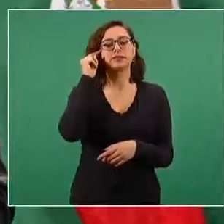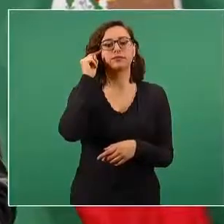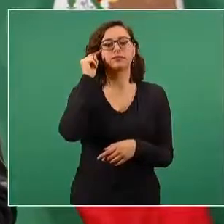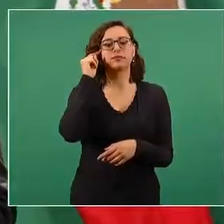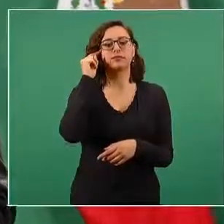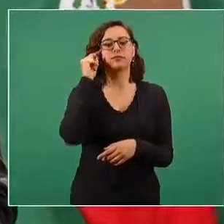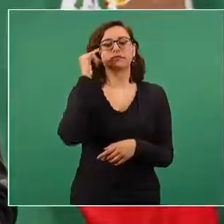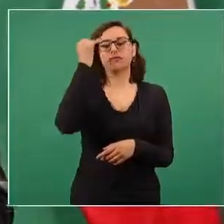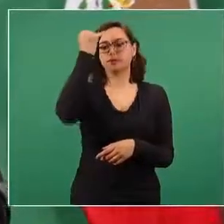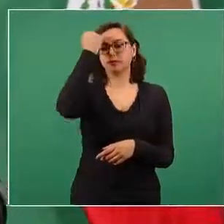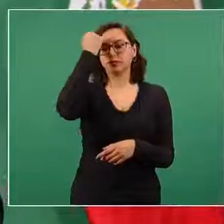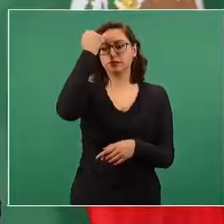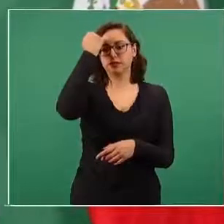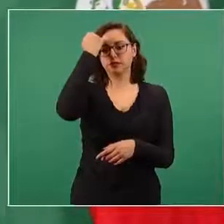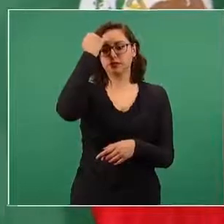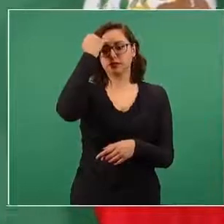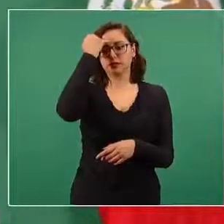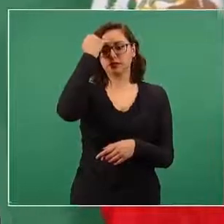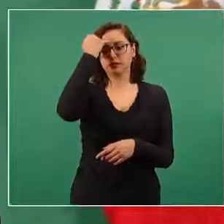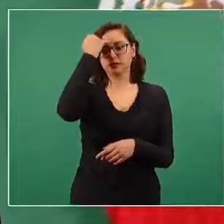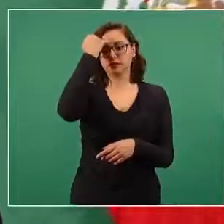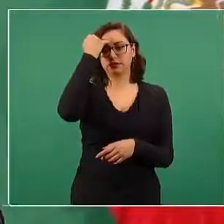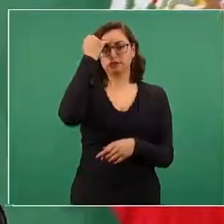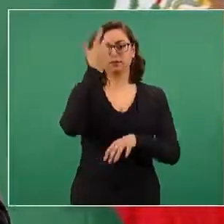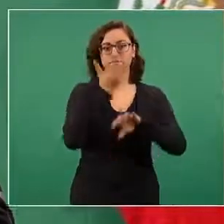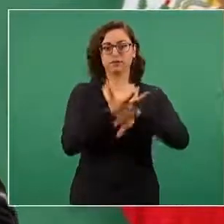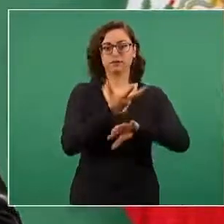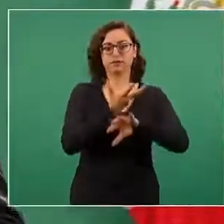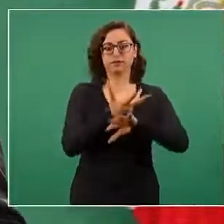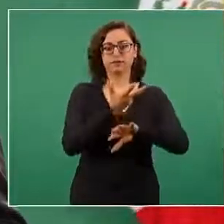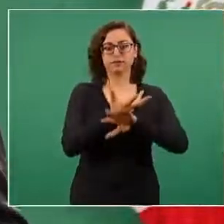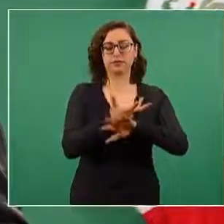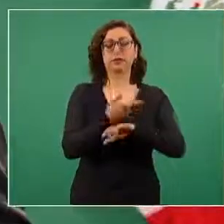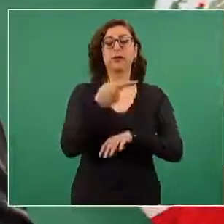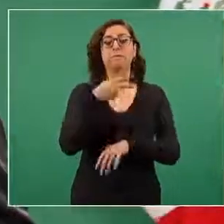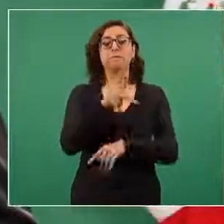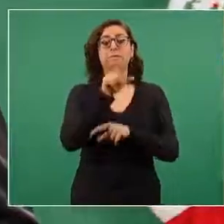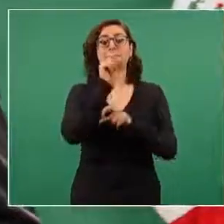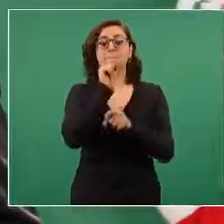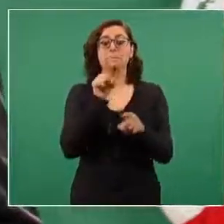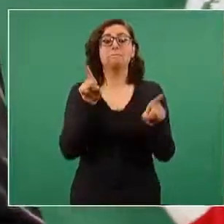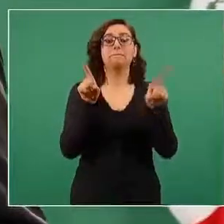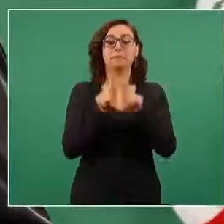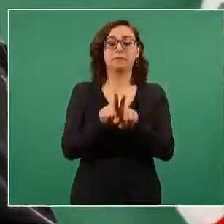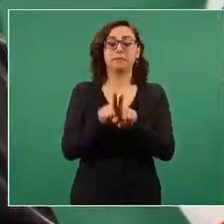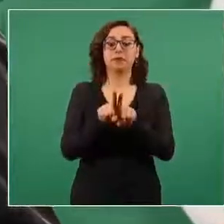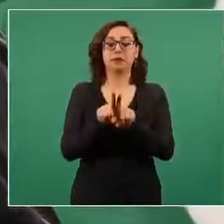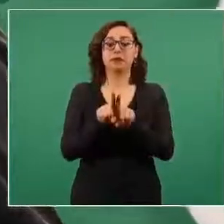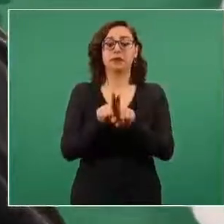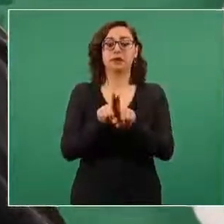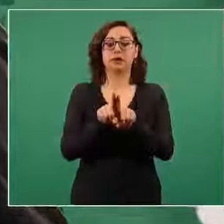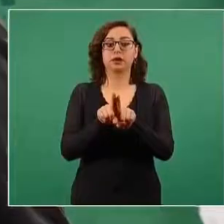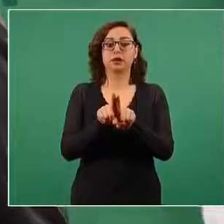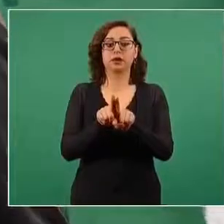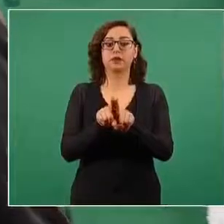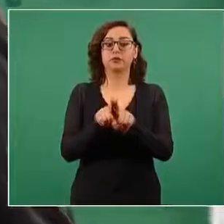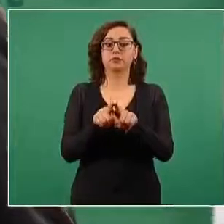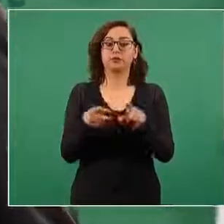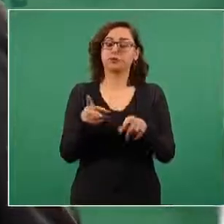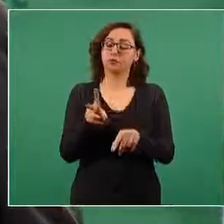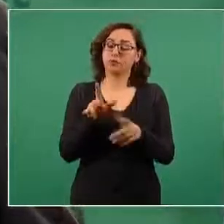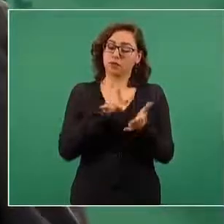del gobierno de la India, del gobierno de Estados Unidos, pero también nos